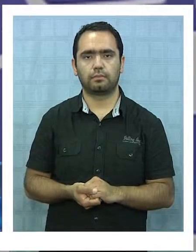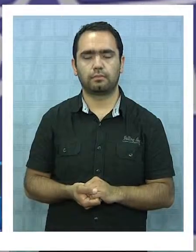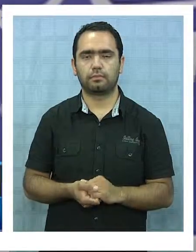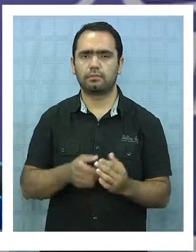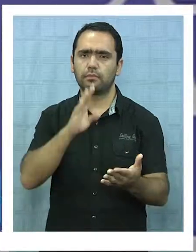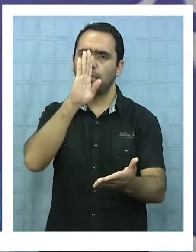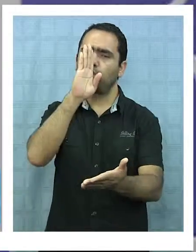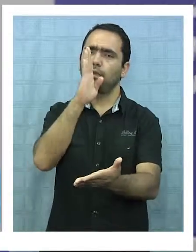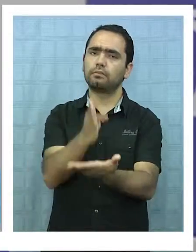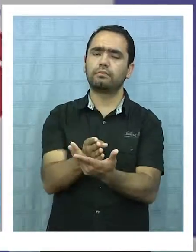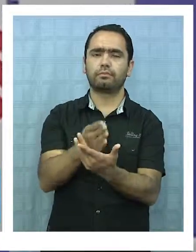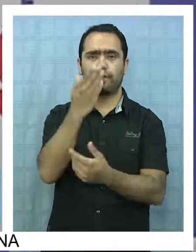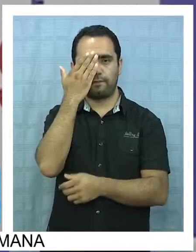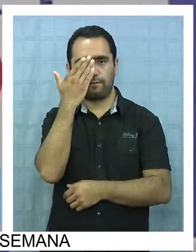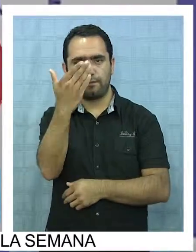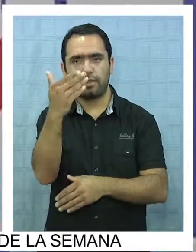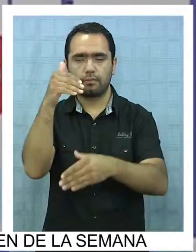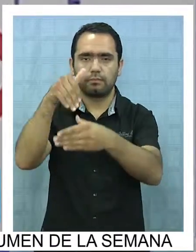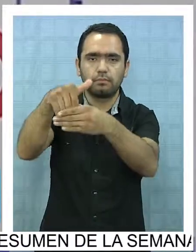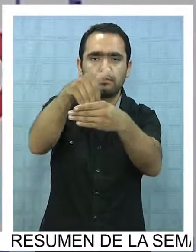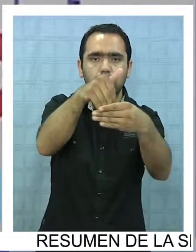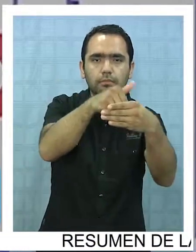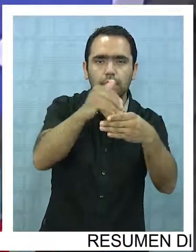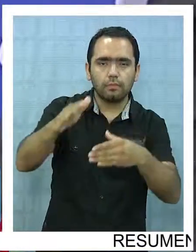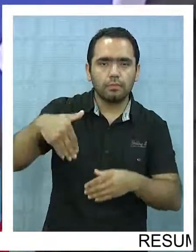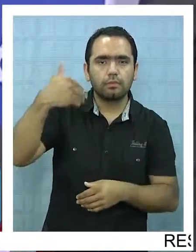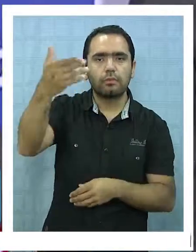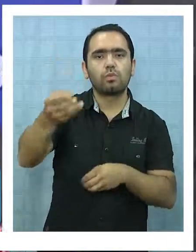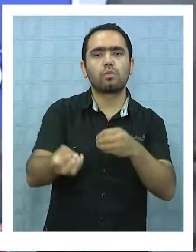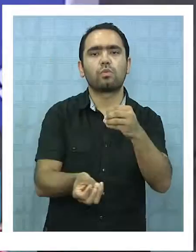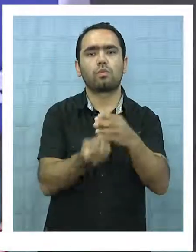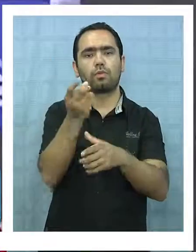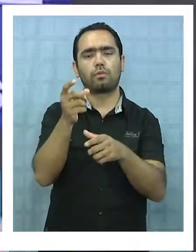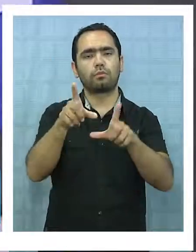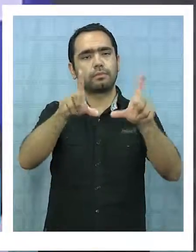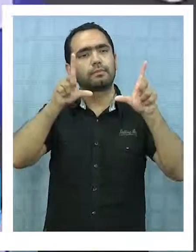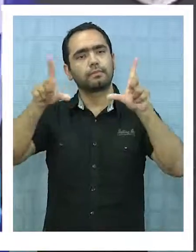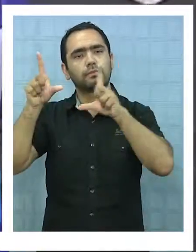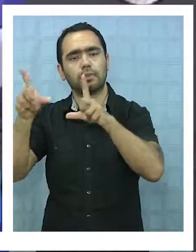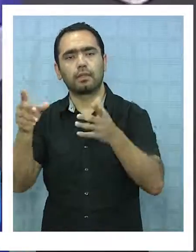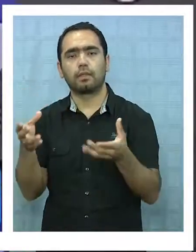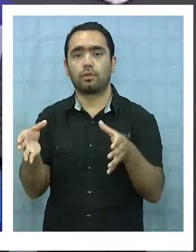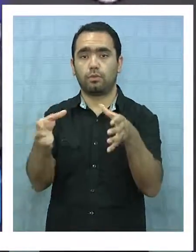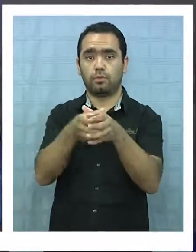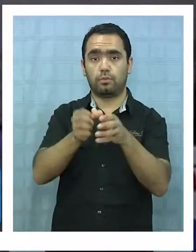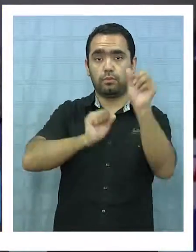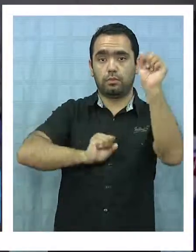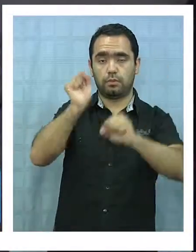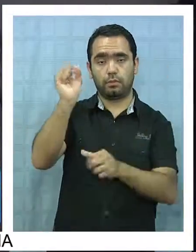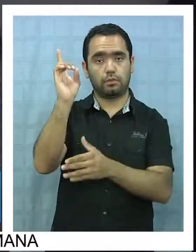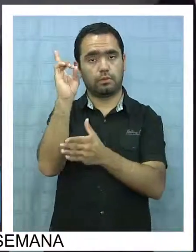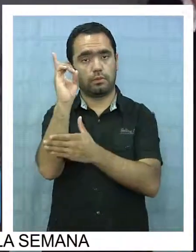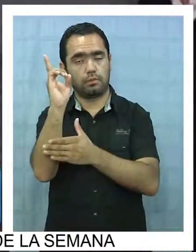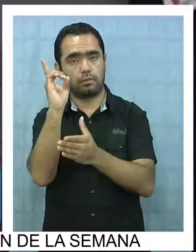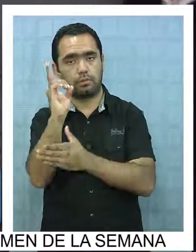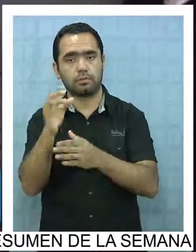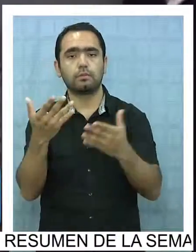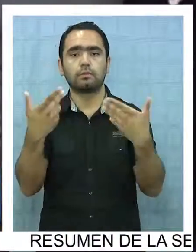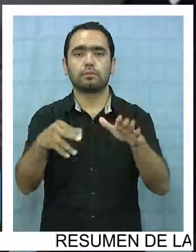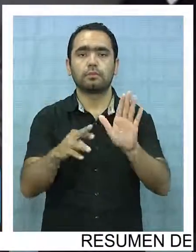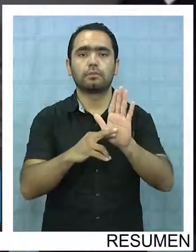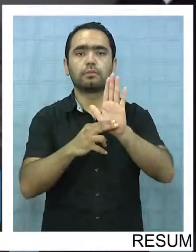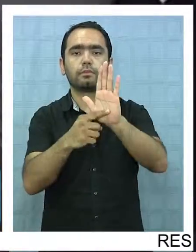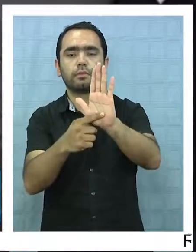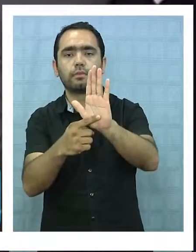Decididos a enfrentar las próximas elecciones con nuevo rostro, la derecha presentó la imagen que acompañará al conglomerado que reúne